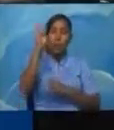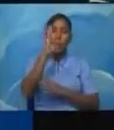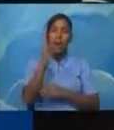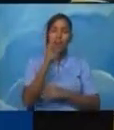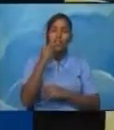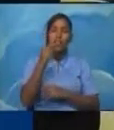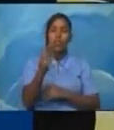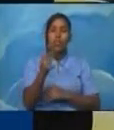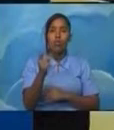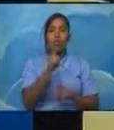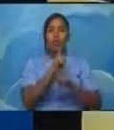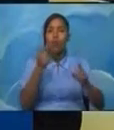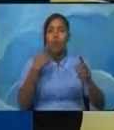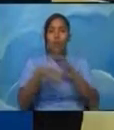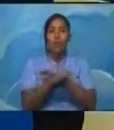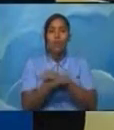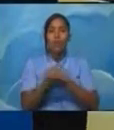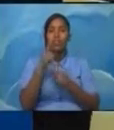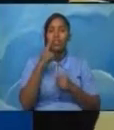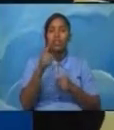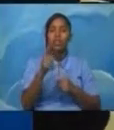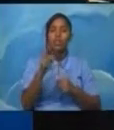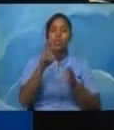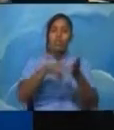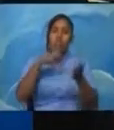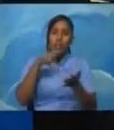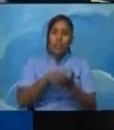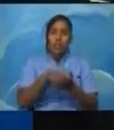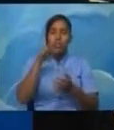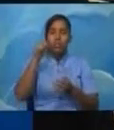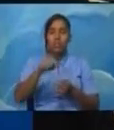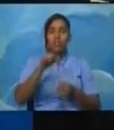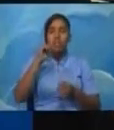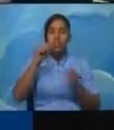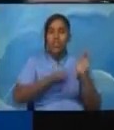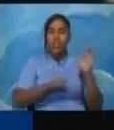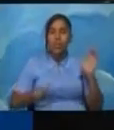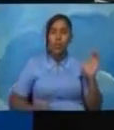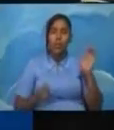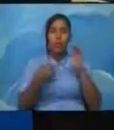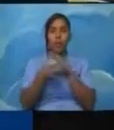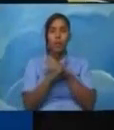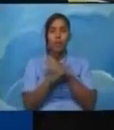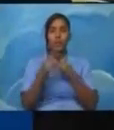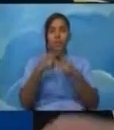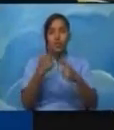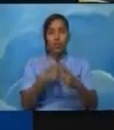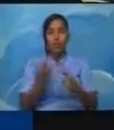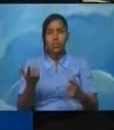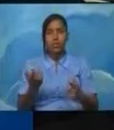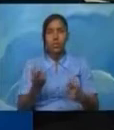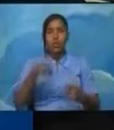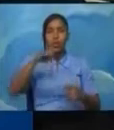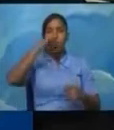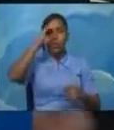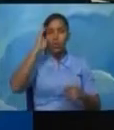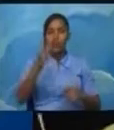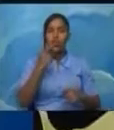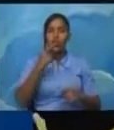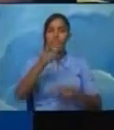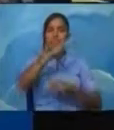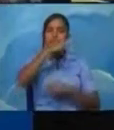no vaya, y Balaán se dijo, voy a orar a Dios para que Dios me mande otra vez. Y hermano, ¿qué es eso? Cuando Dios dice